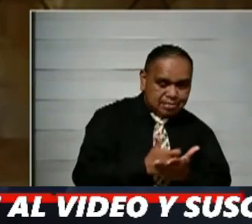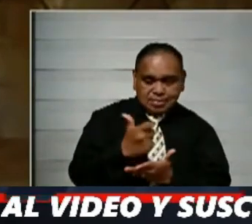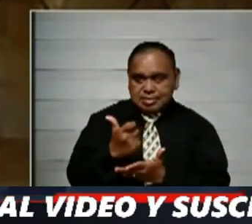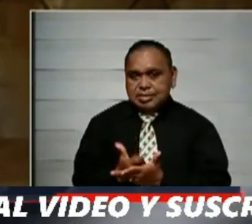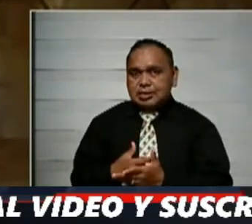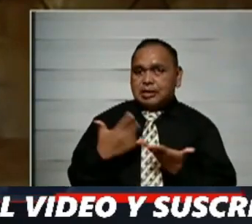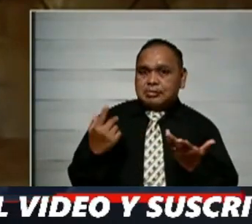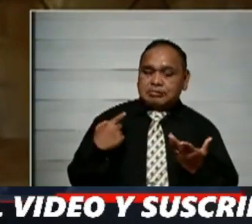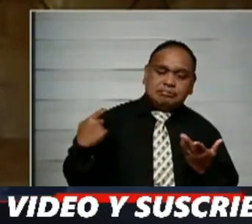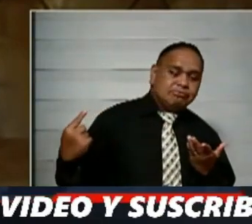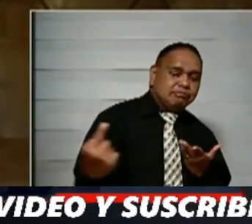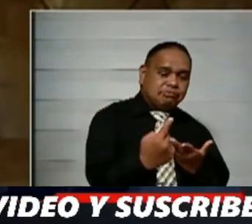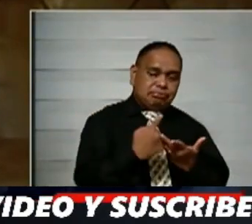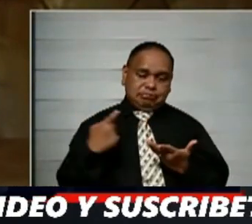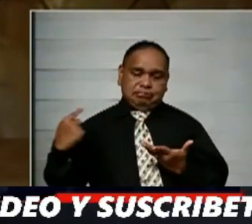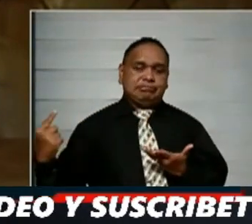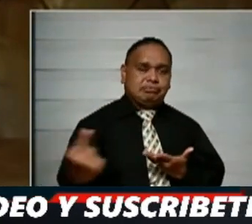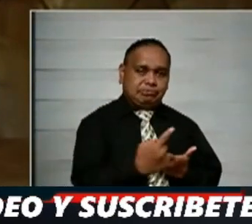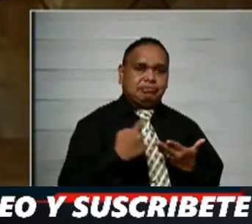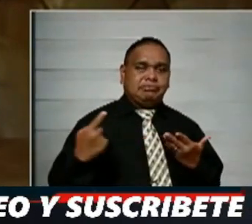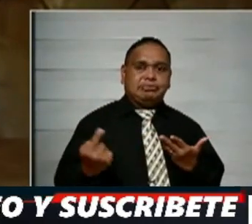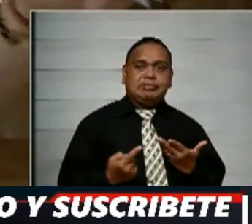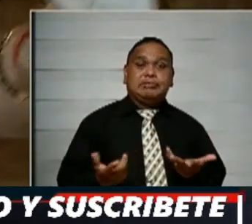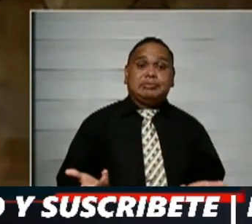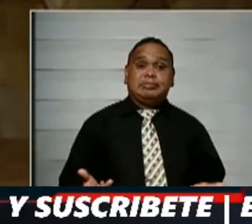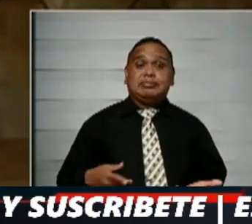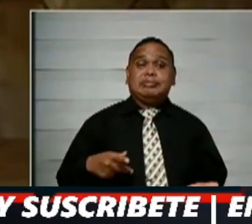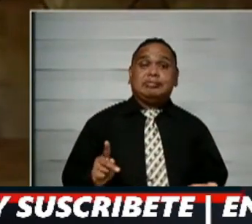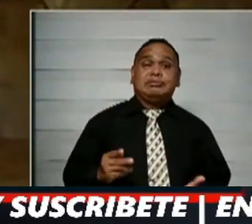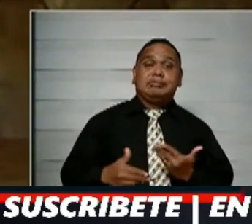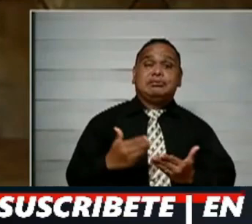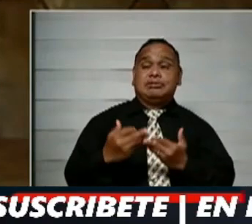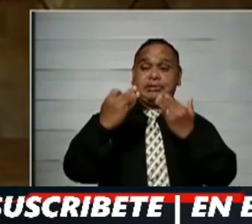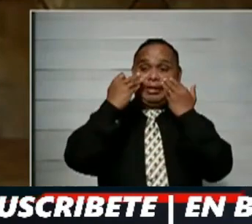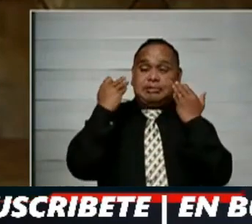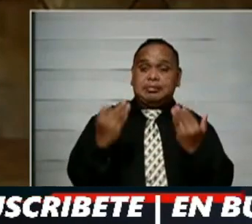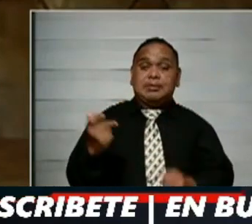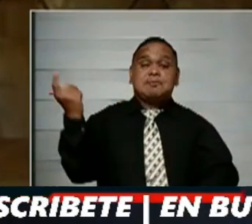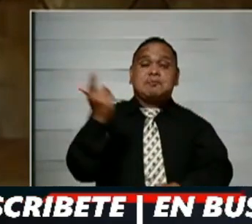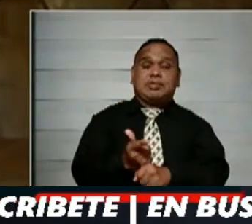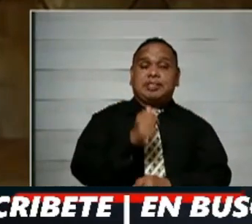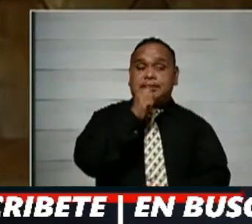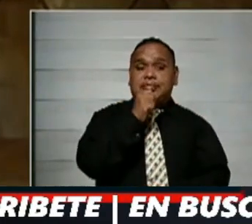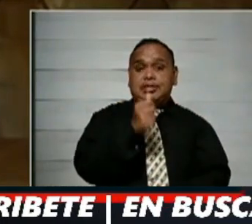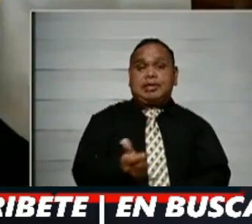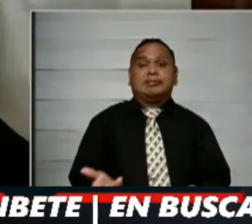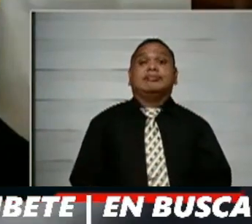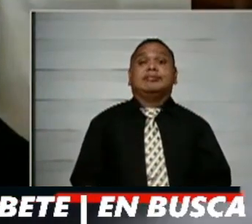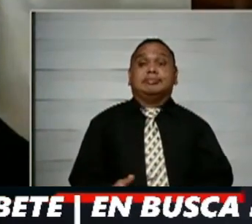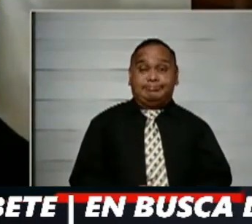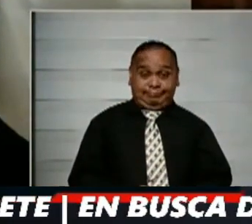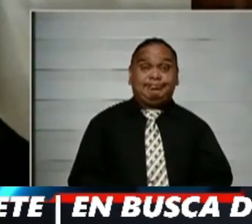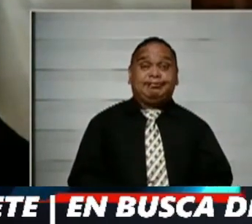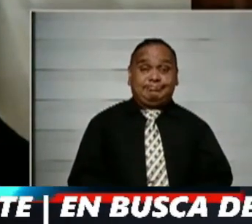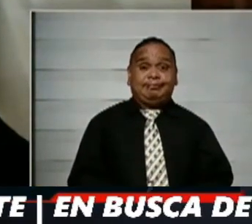asunto de tal manera que lo lavaban para perderle el rastro y no se tuviesen esas cuestiones, ¿no? Y ahí le copiamos a